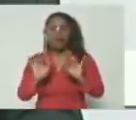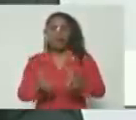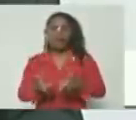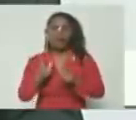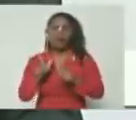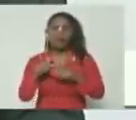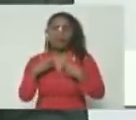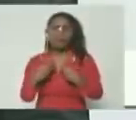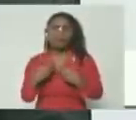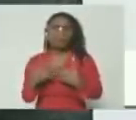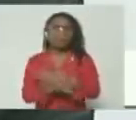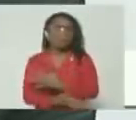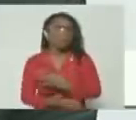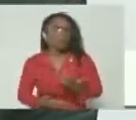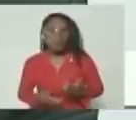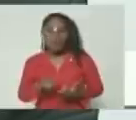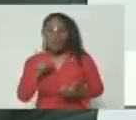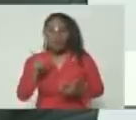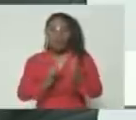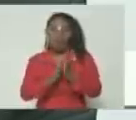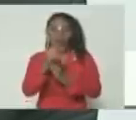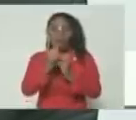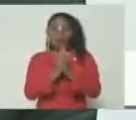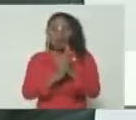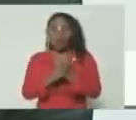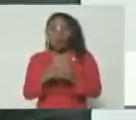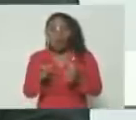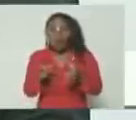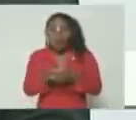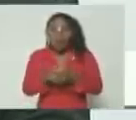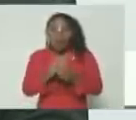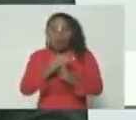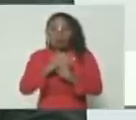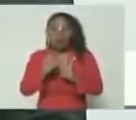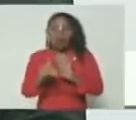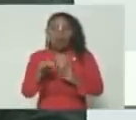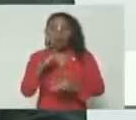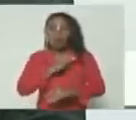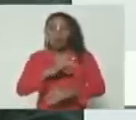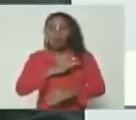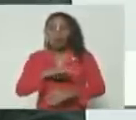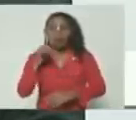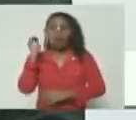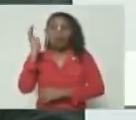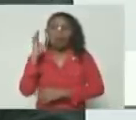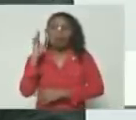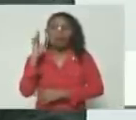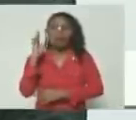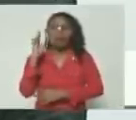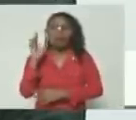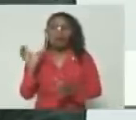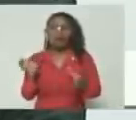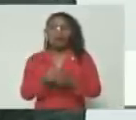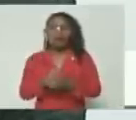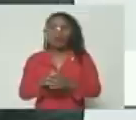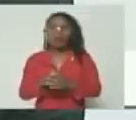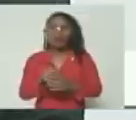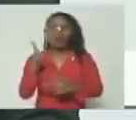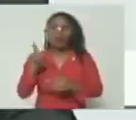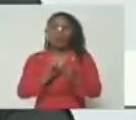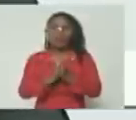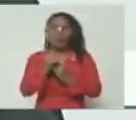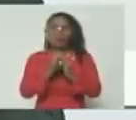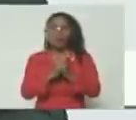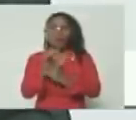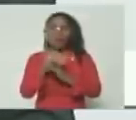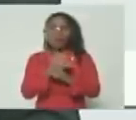que esos emprendimientos pequeños y medianos, disculpe, señor presidente de la Asamblea, ya voy, redondeo rapidito, esos emprendimientos